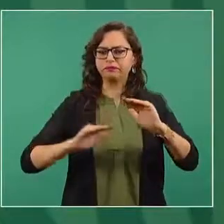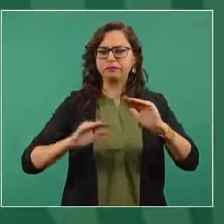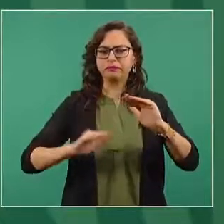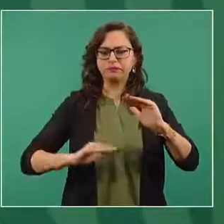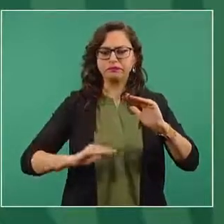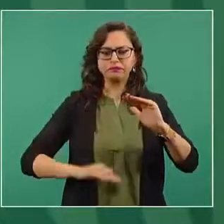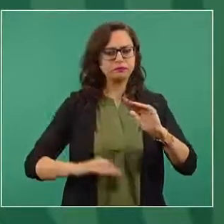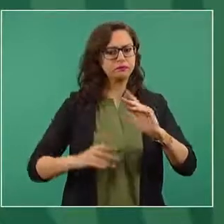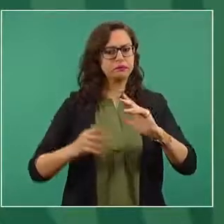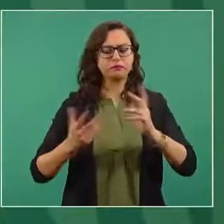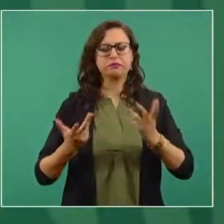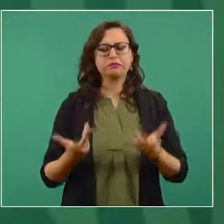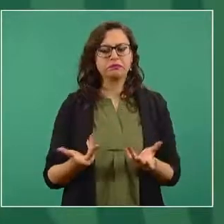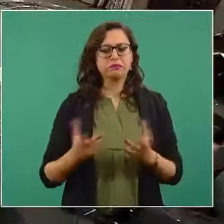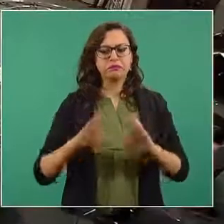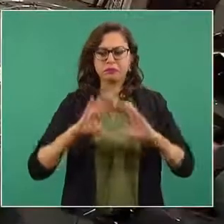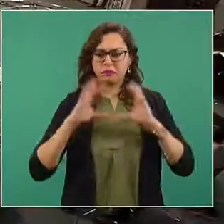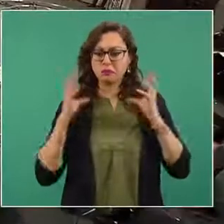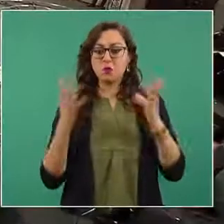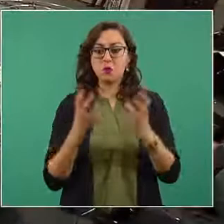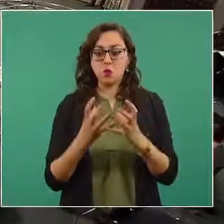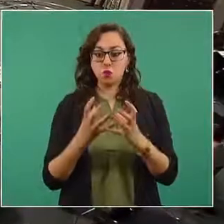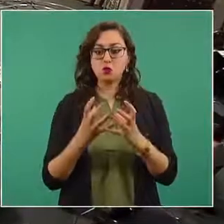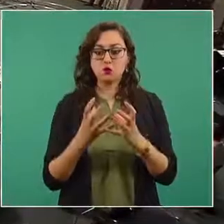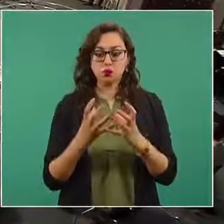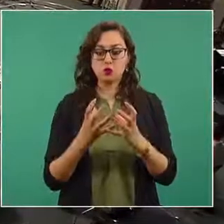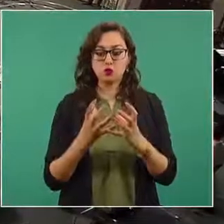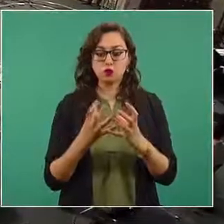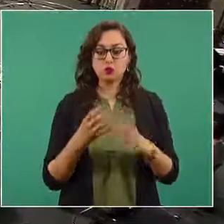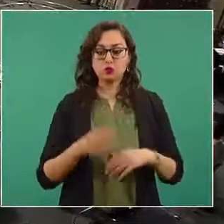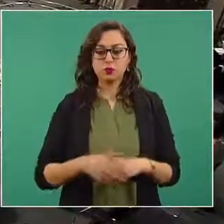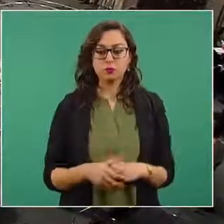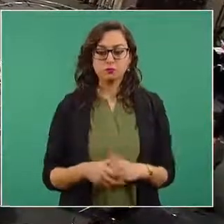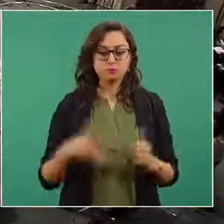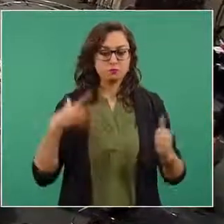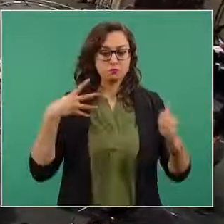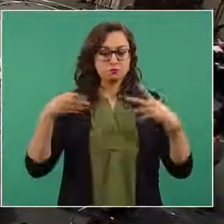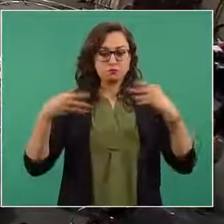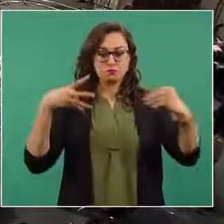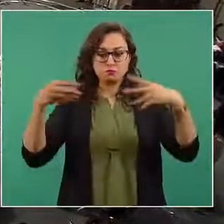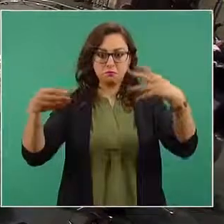en todo el mundo, es menos el contagio